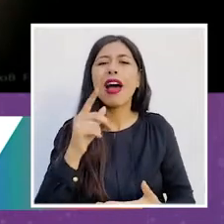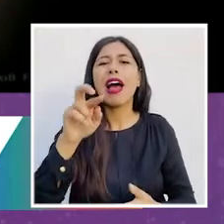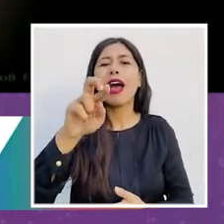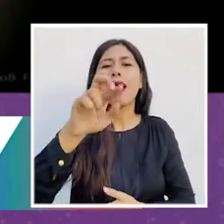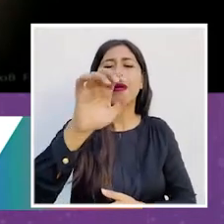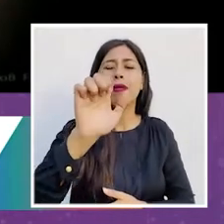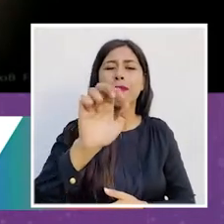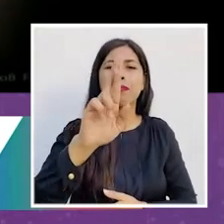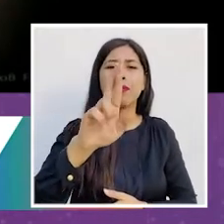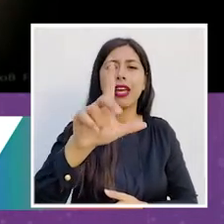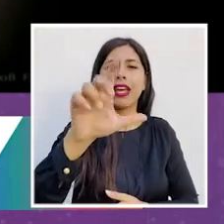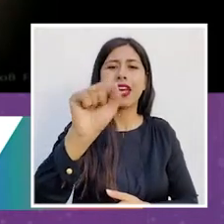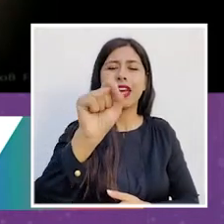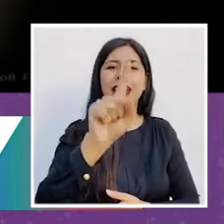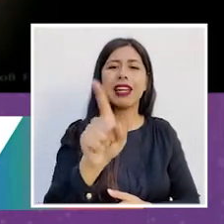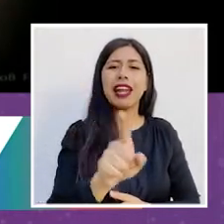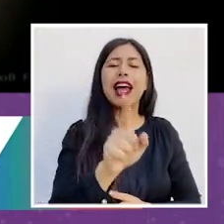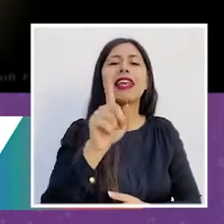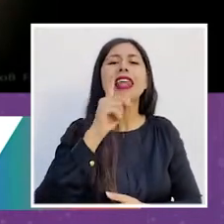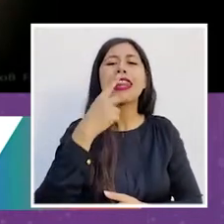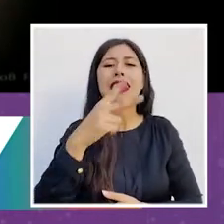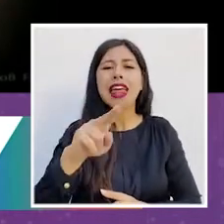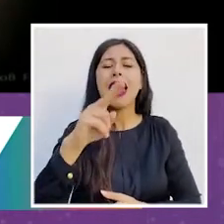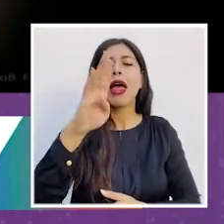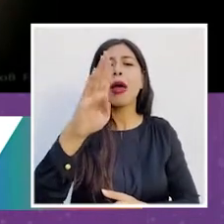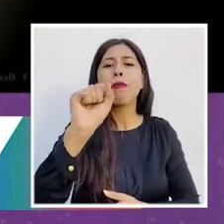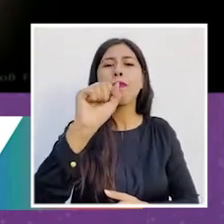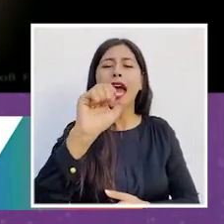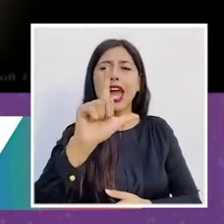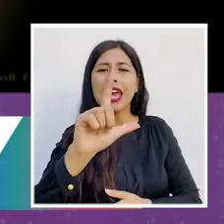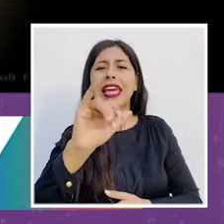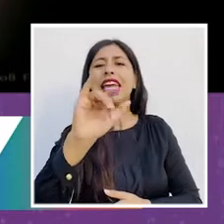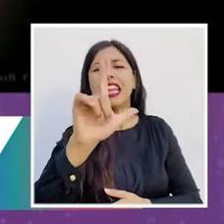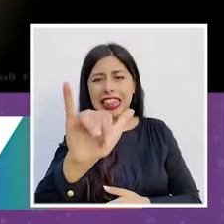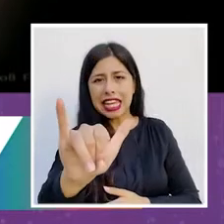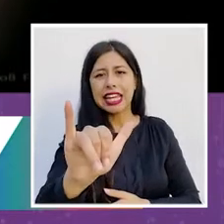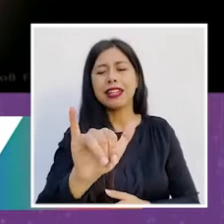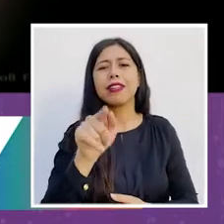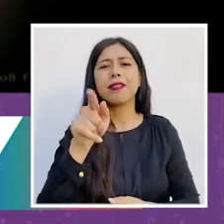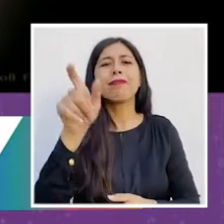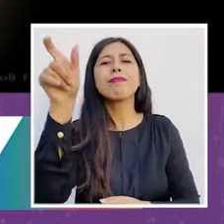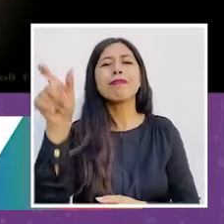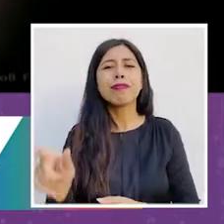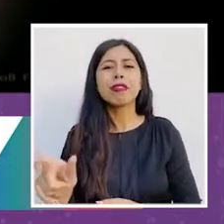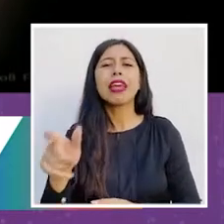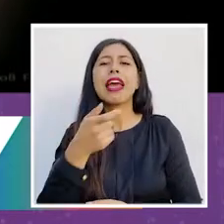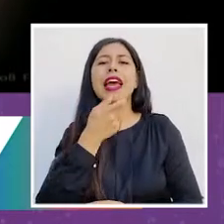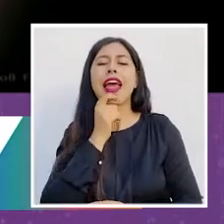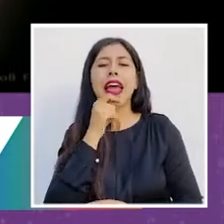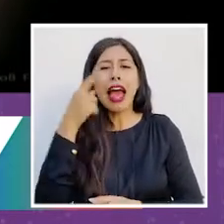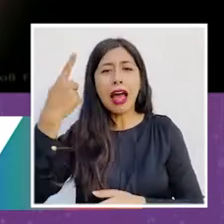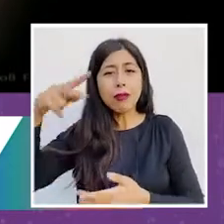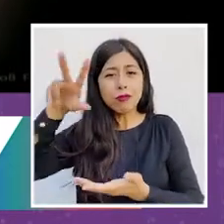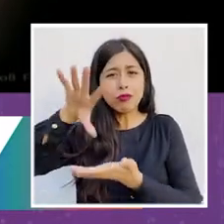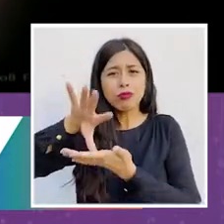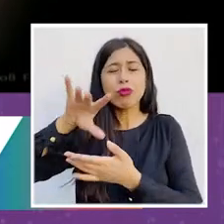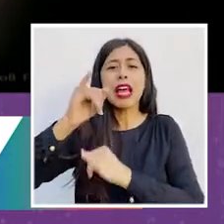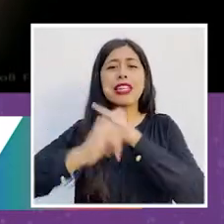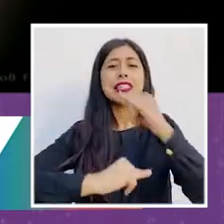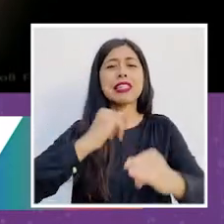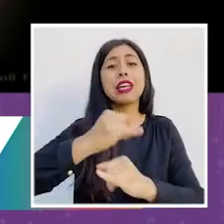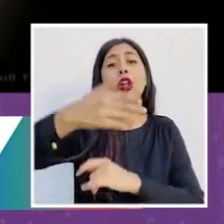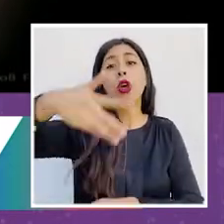denomina perlas de Bailey. Bailey fue un astrónomo inglés, escocés, que